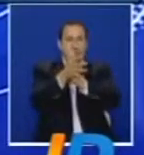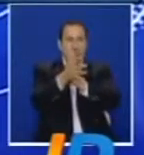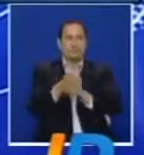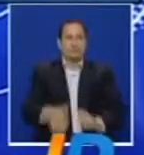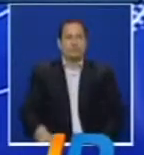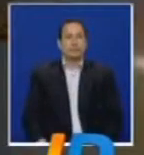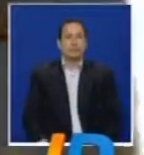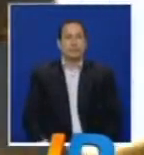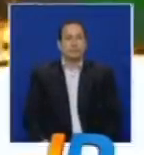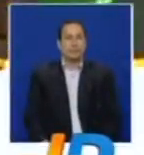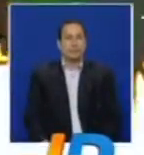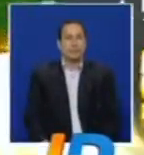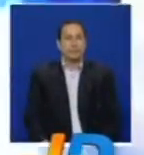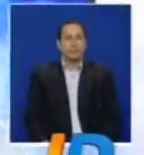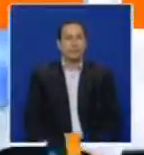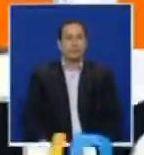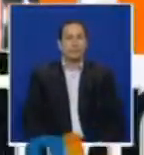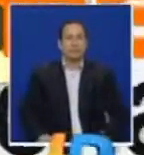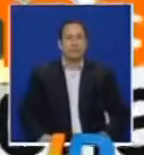informativo.